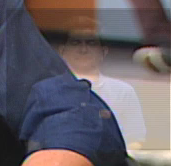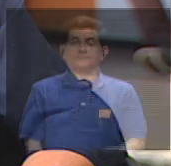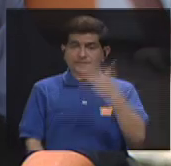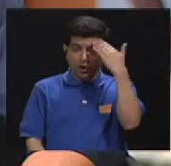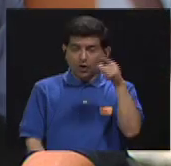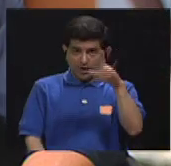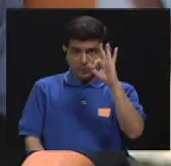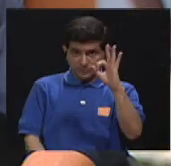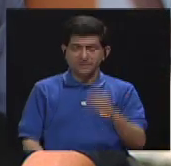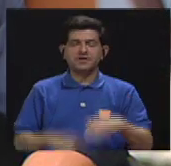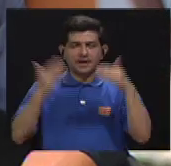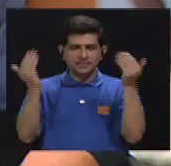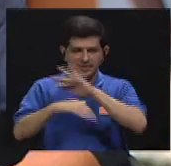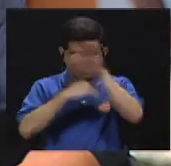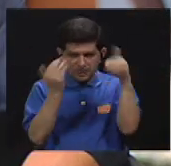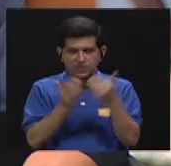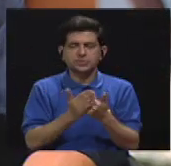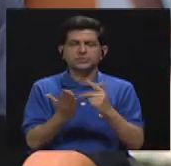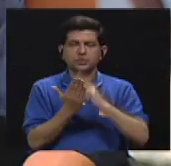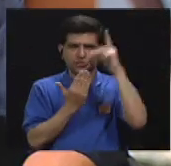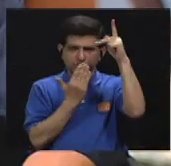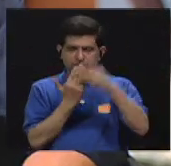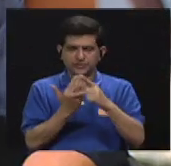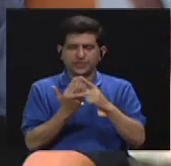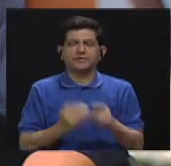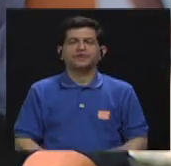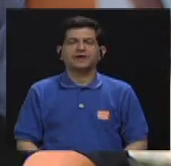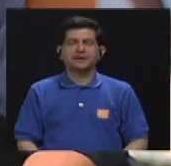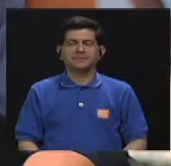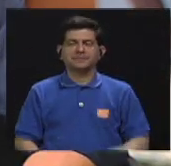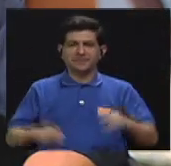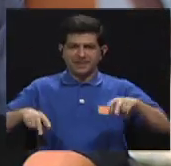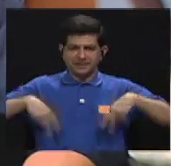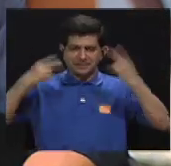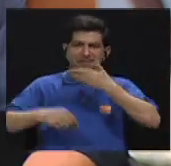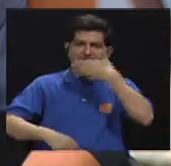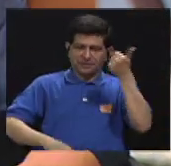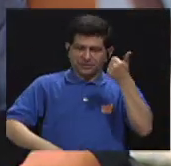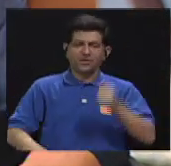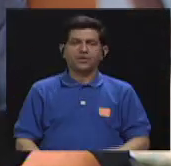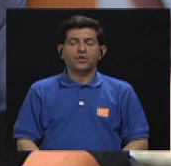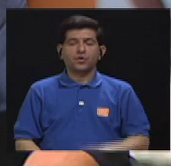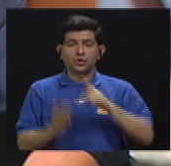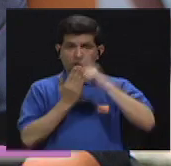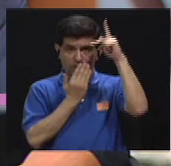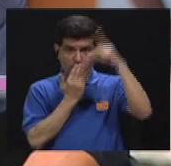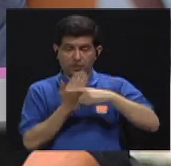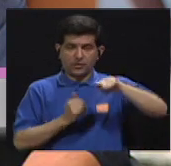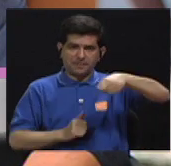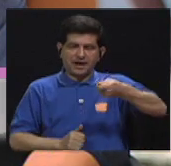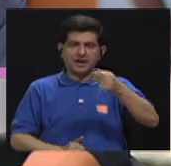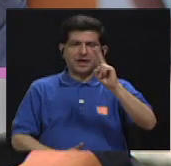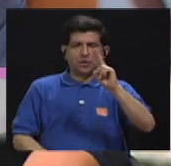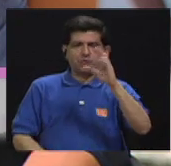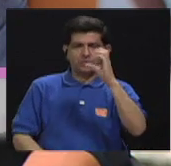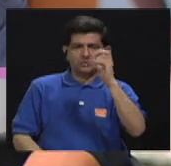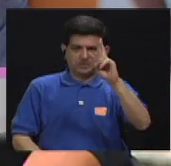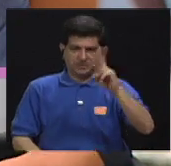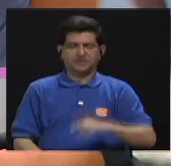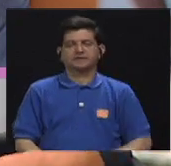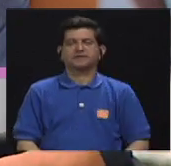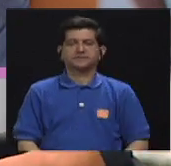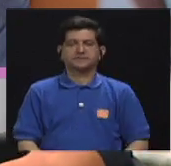Hola, ¿qué tal? Bienvenidos a una edición más de su programa Vivir Mejor, una telerrevista del canal Universidad de Costa